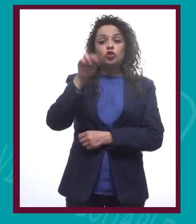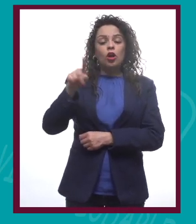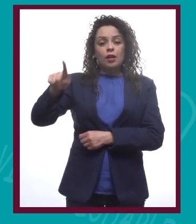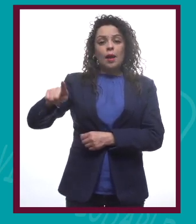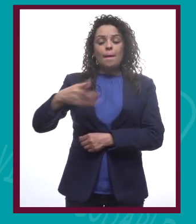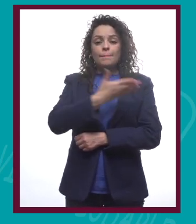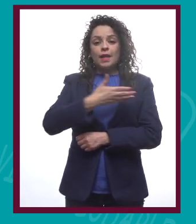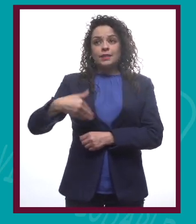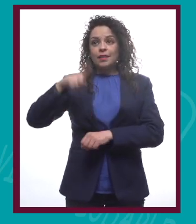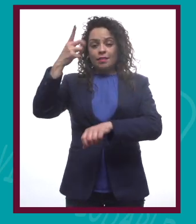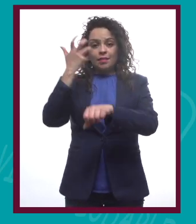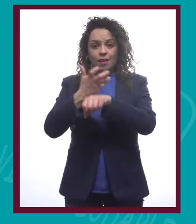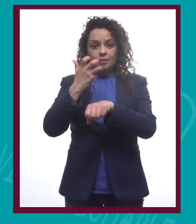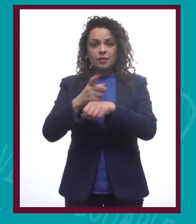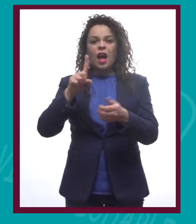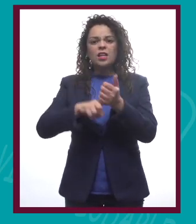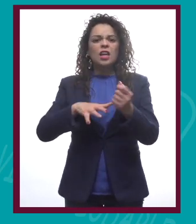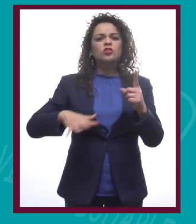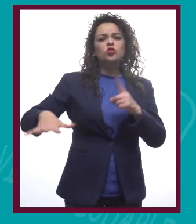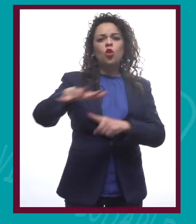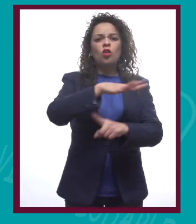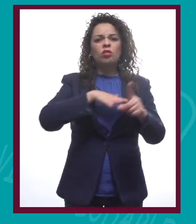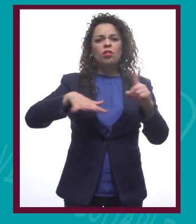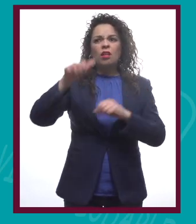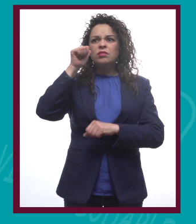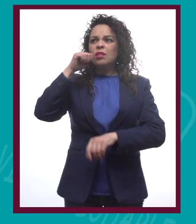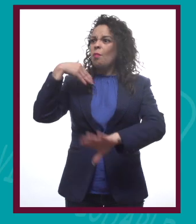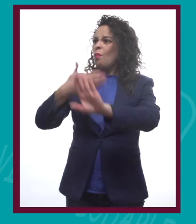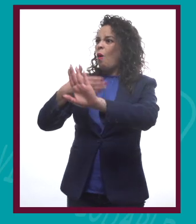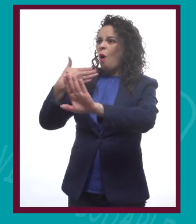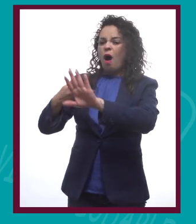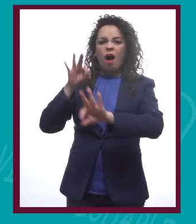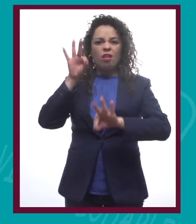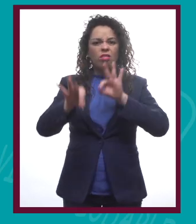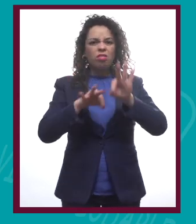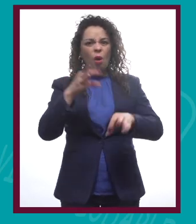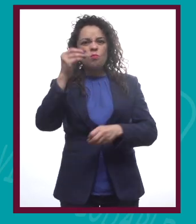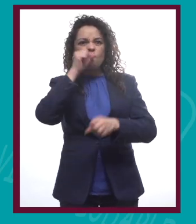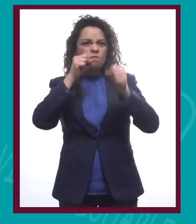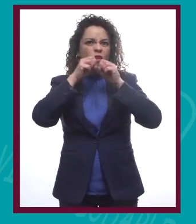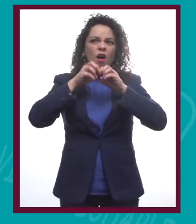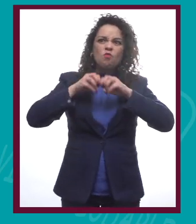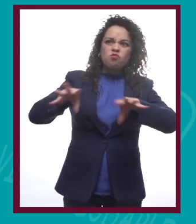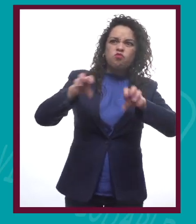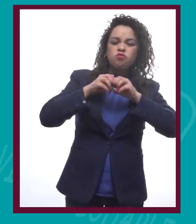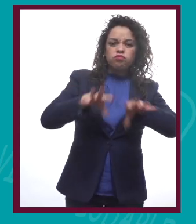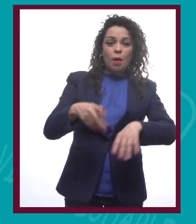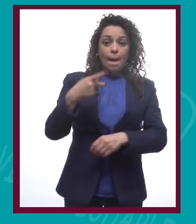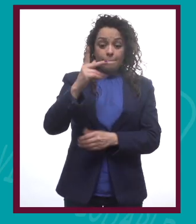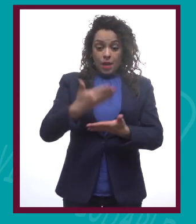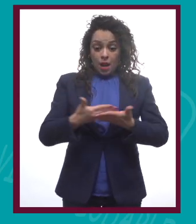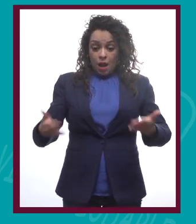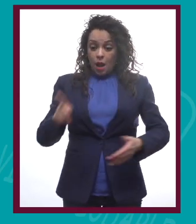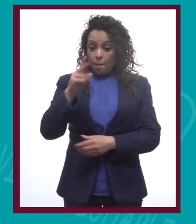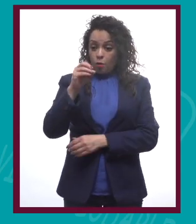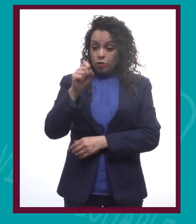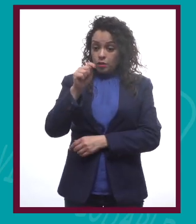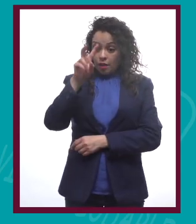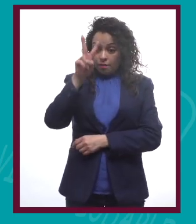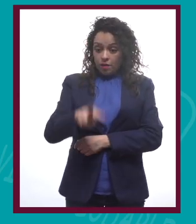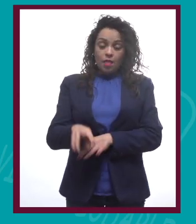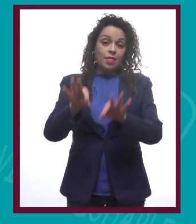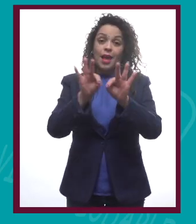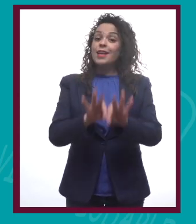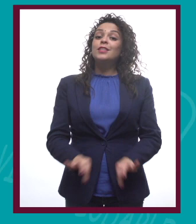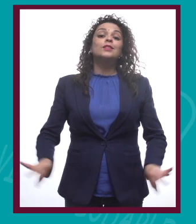de Estados Unidos en los años 70, en el contexto de los escándalos que lo acompañaron. Pero la verdad es que en estos tiempos la posverdad